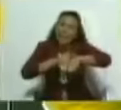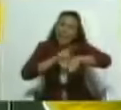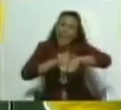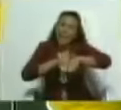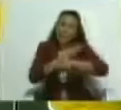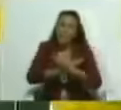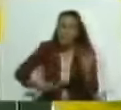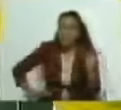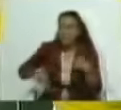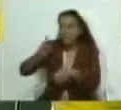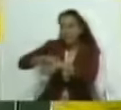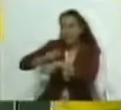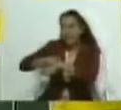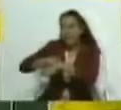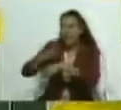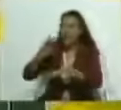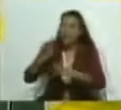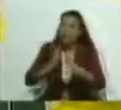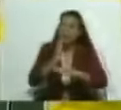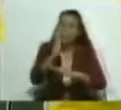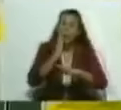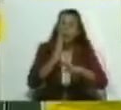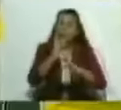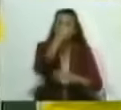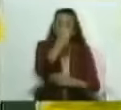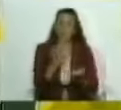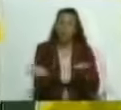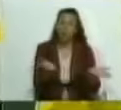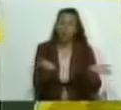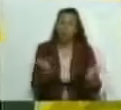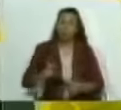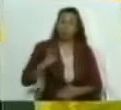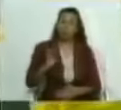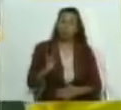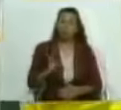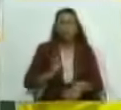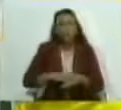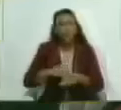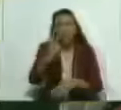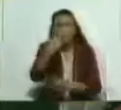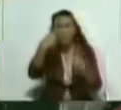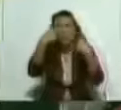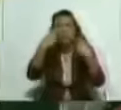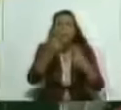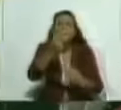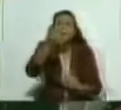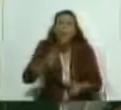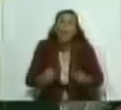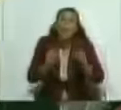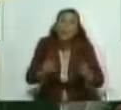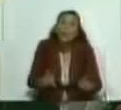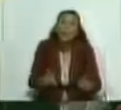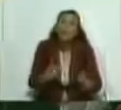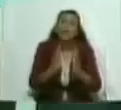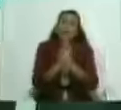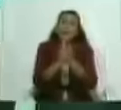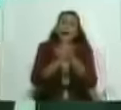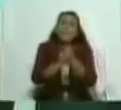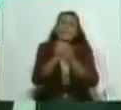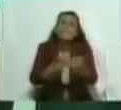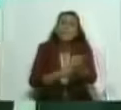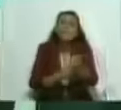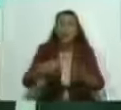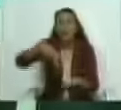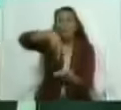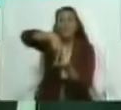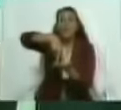presidente, disculpe, a lo mejor que me salgo del protocolo, pero yo quiero que Venezuela, porque son pocas las oportunidades, le quiero pedir a mis hermanos que se pongan de